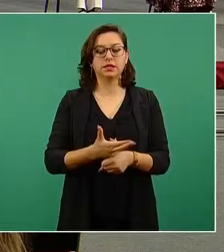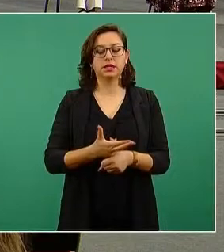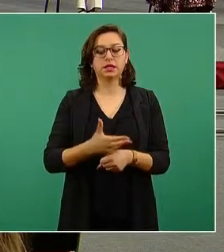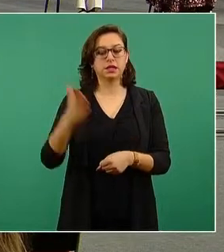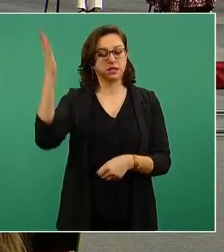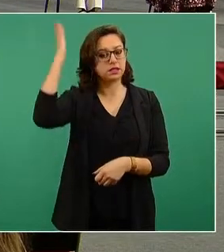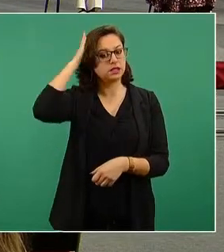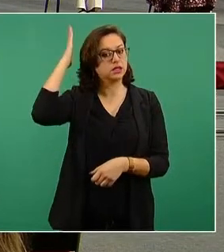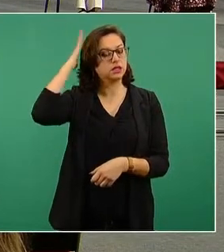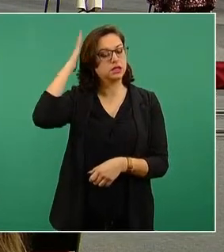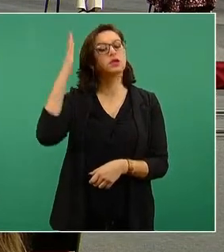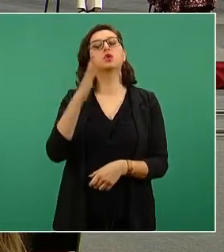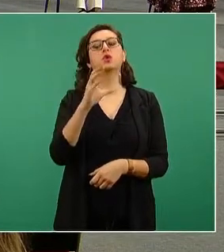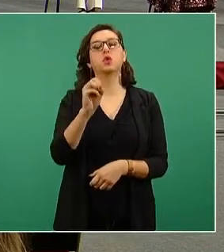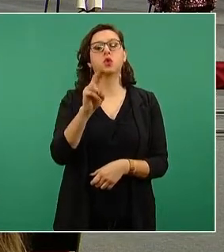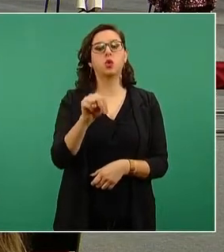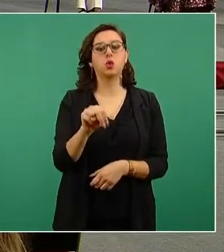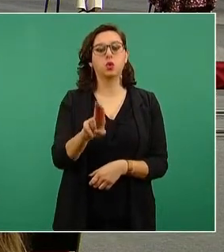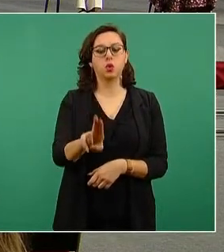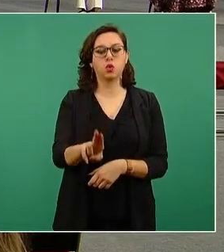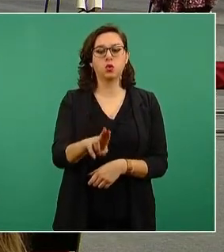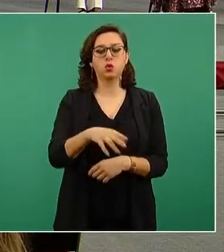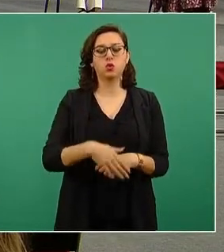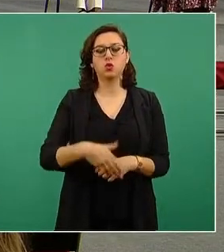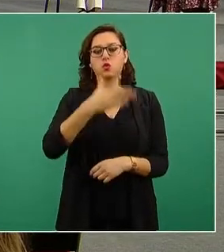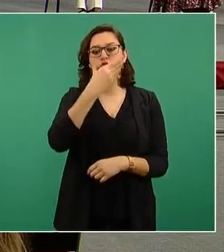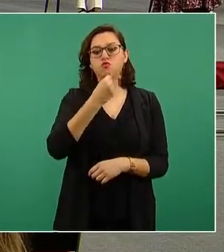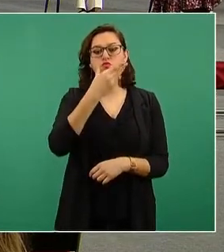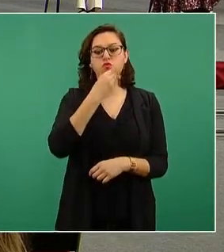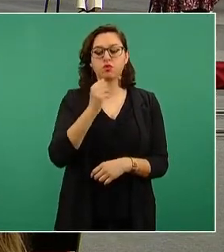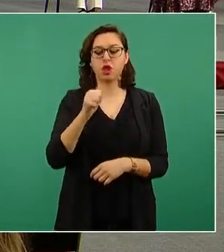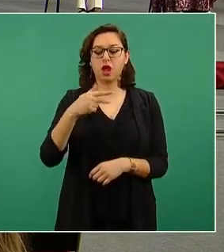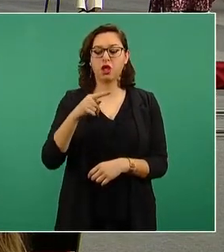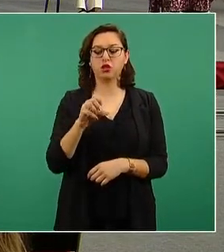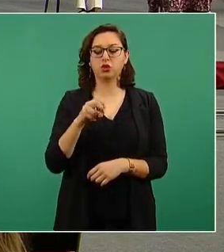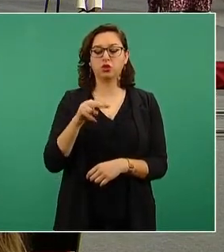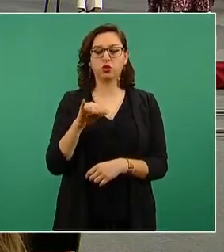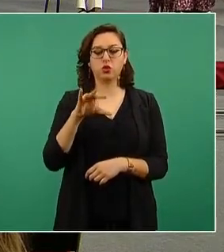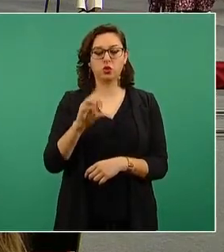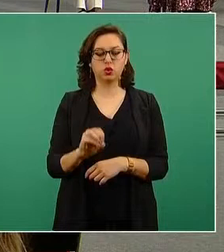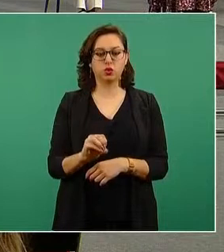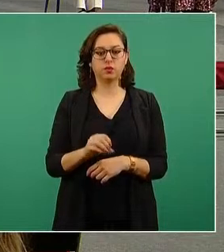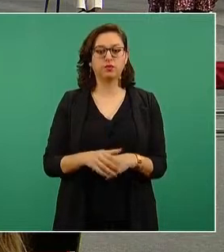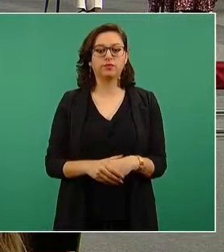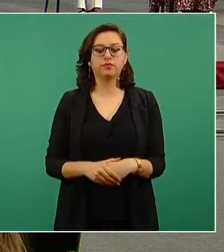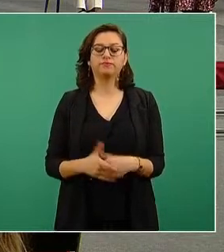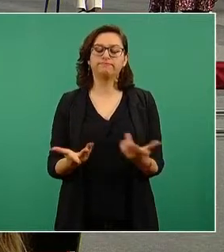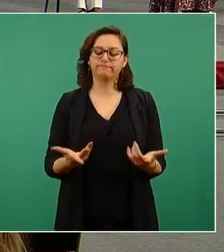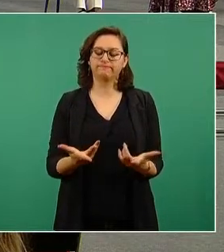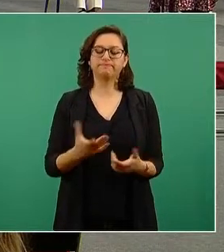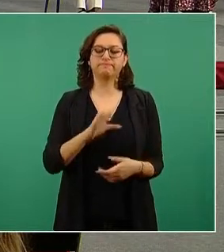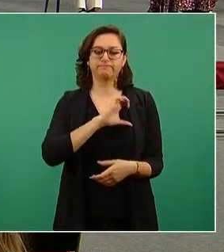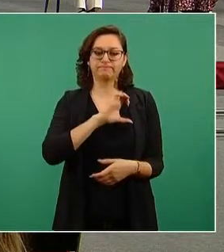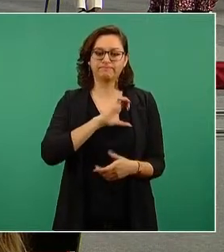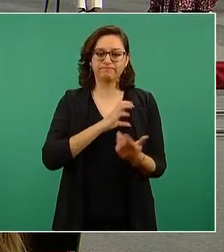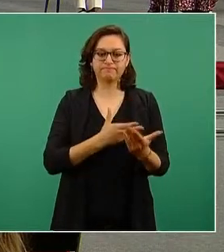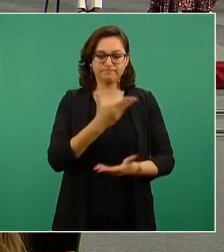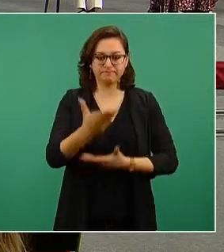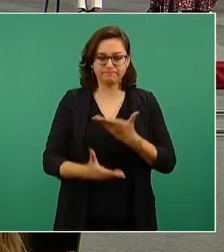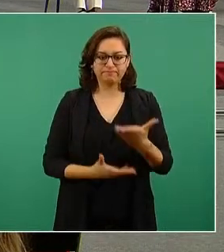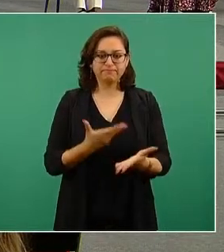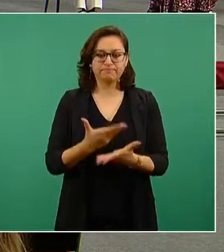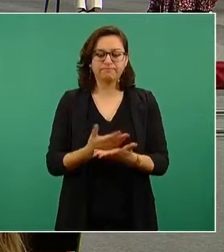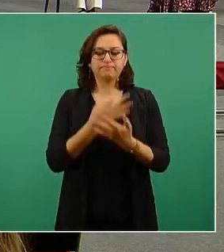las Naciones Unidas, al señor Antonio Guterres, muy estimado, quien nos dirigirá